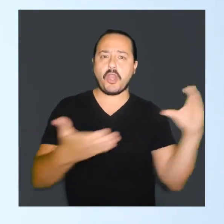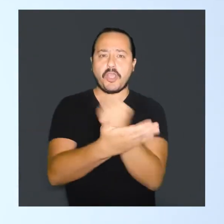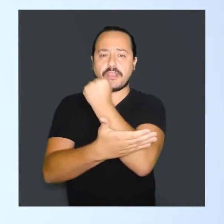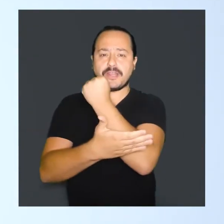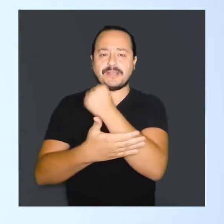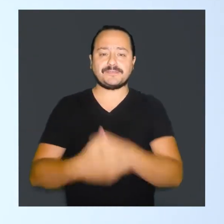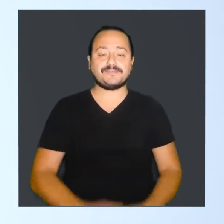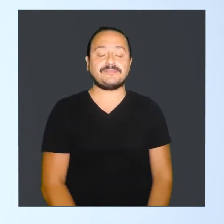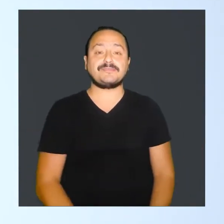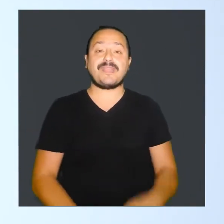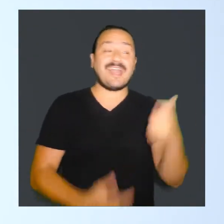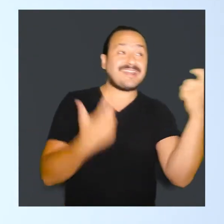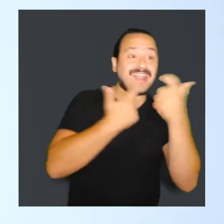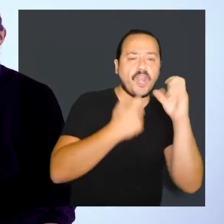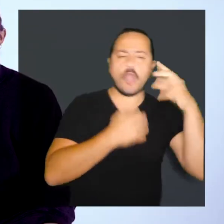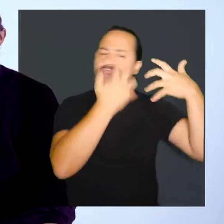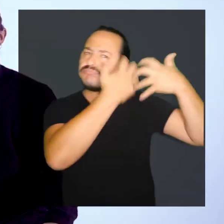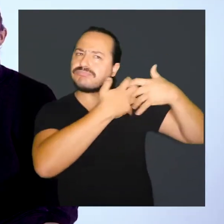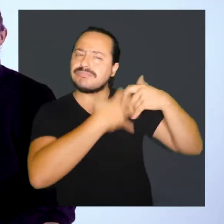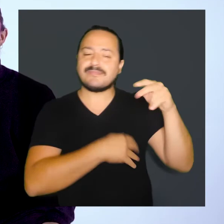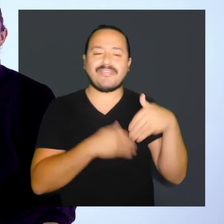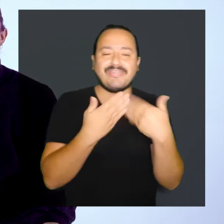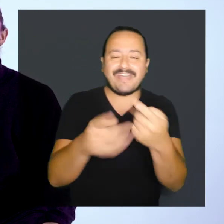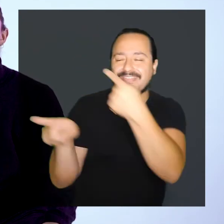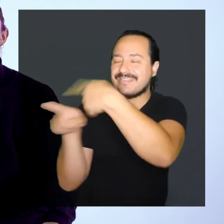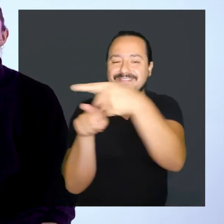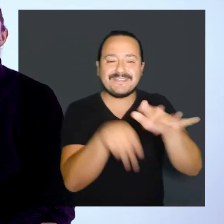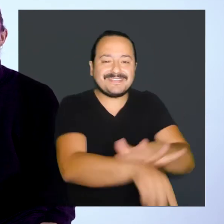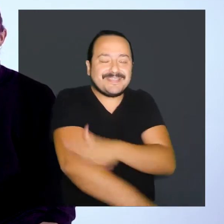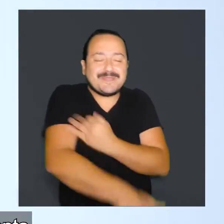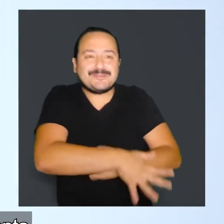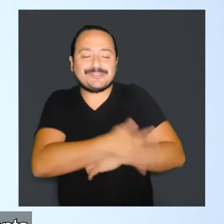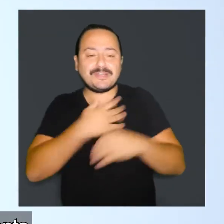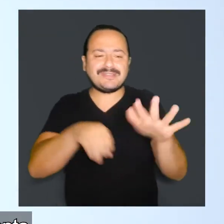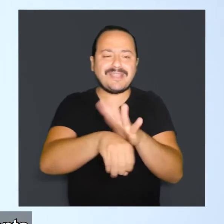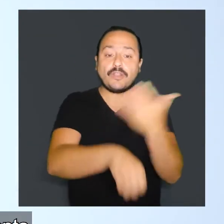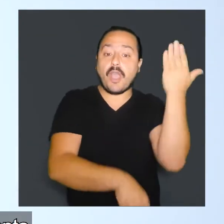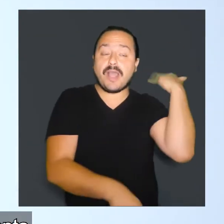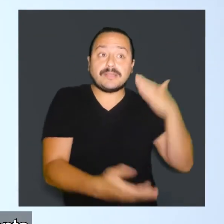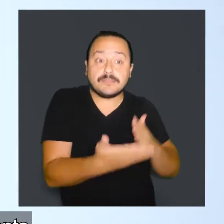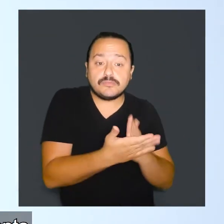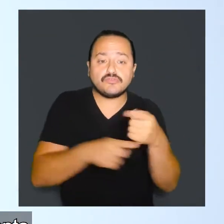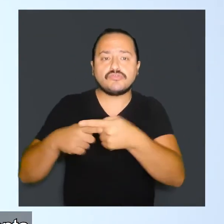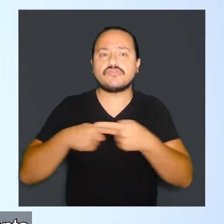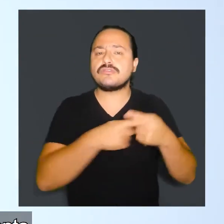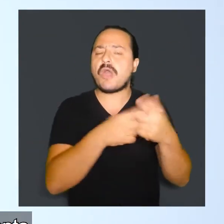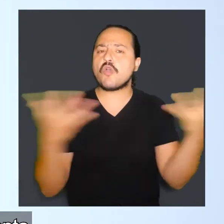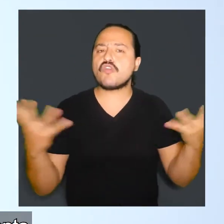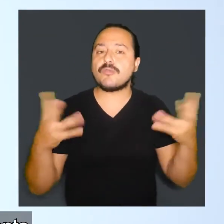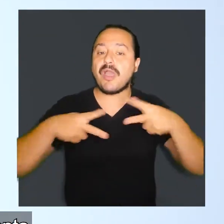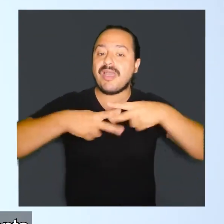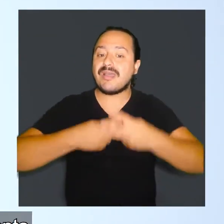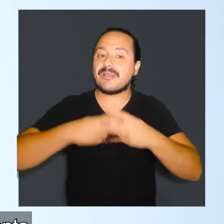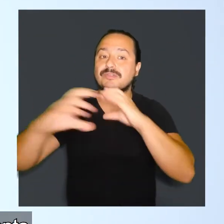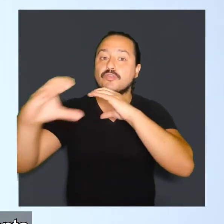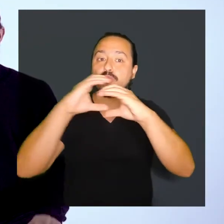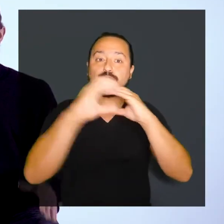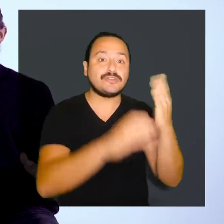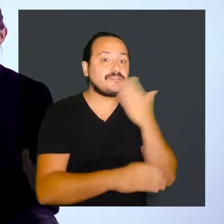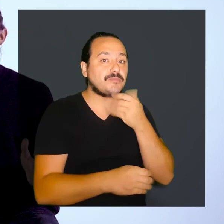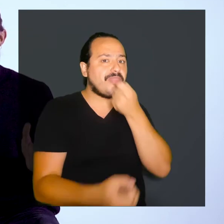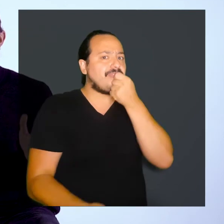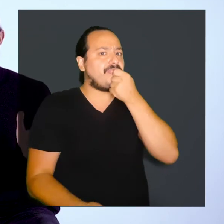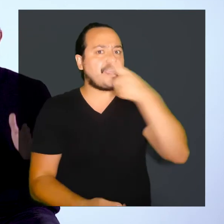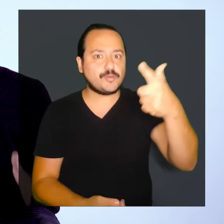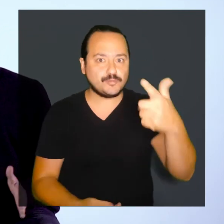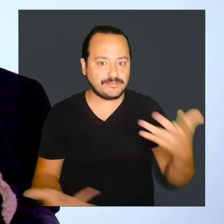reflexionando, provocando distintas emociones, el teatro ha estado desde sus inicios en nuestra sociedad como herramienta de comunicación y denuncia.